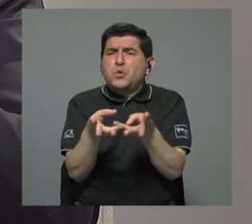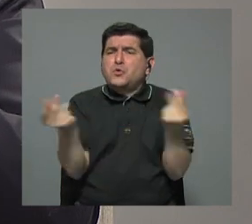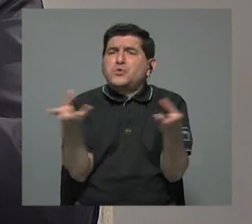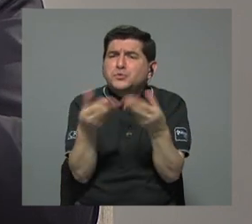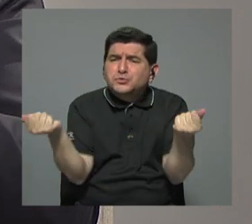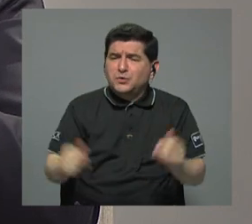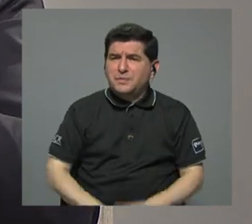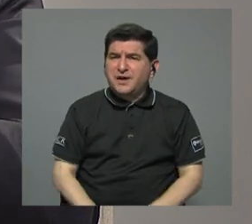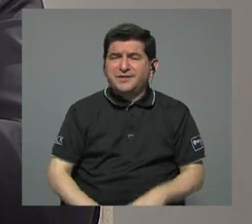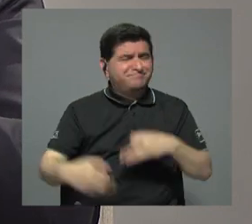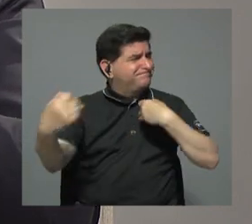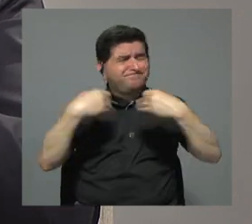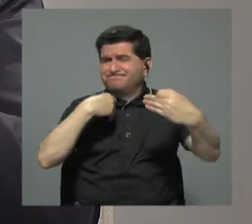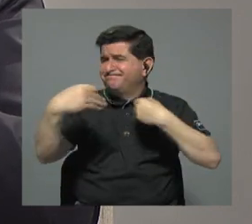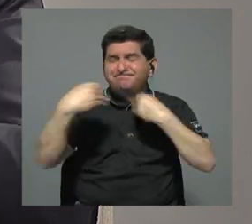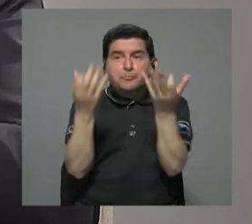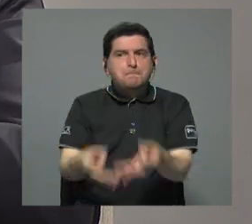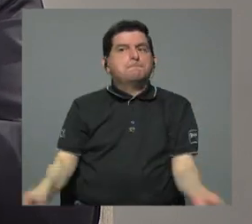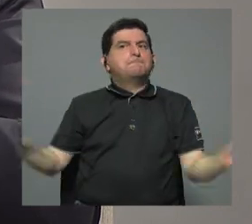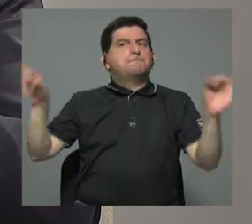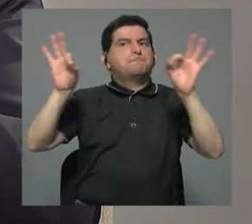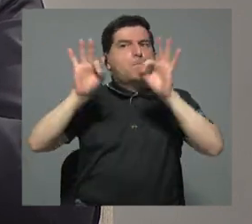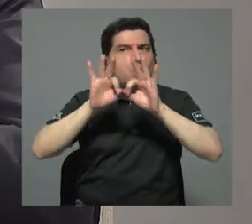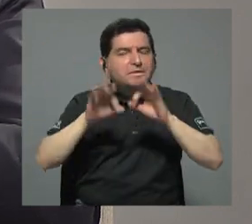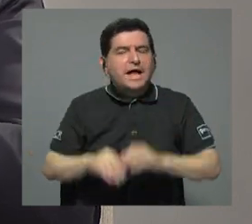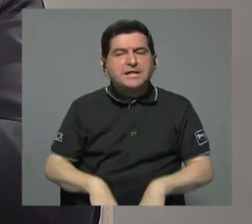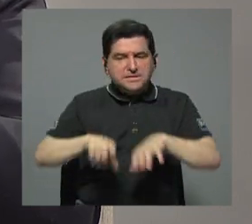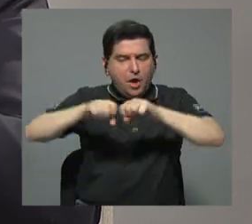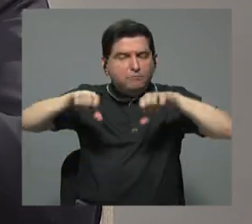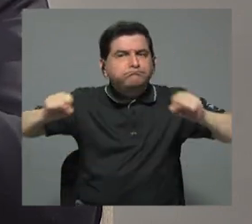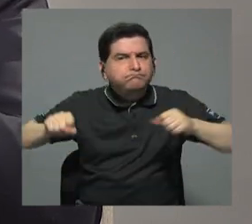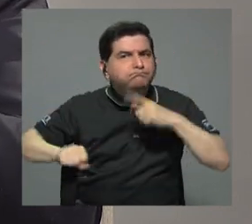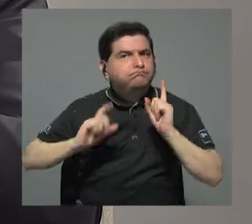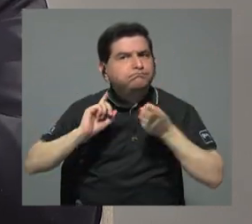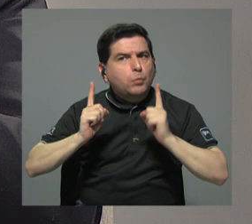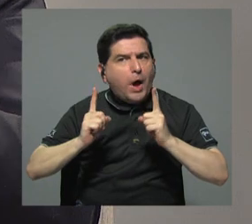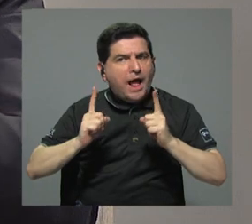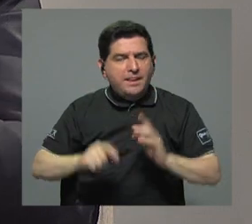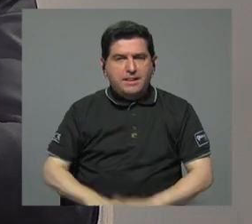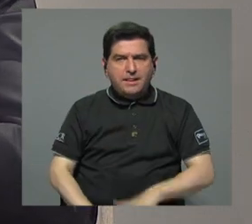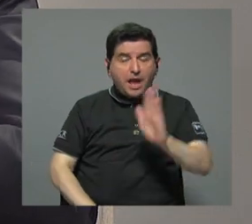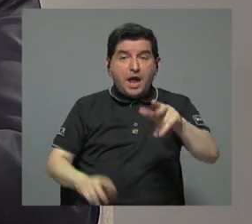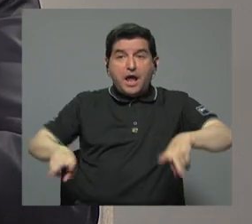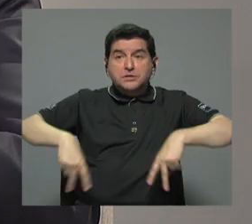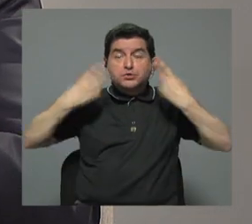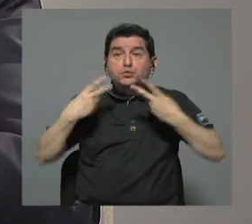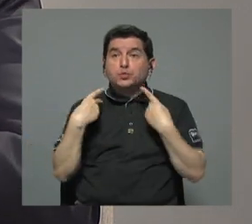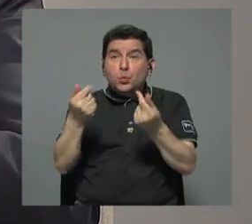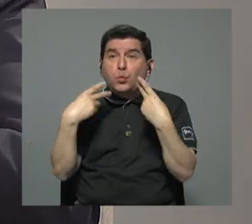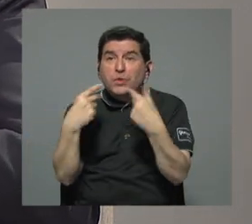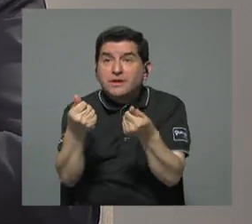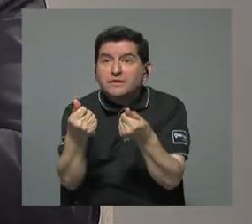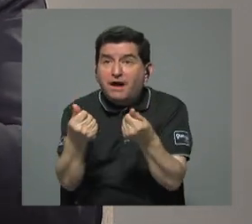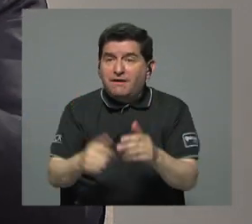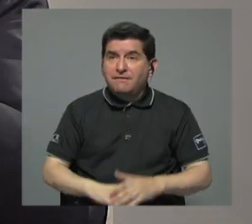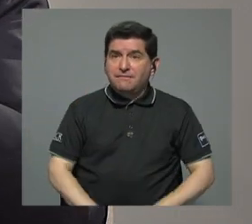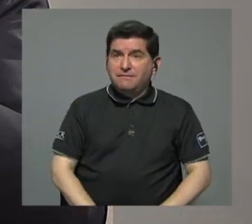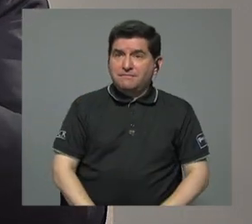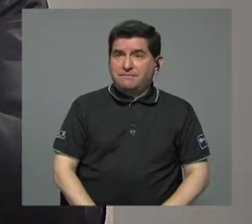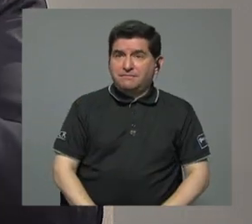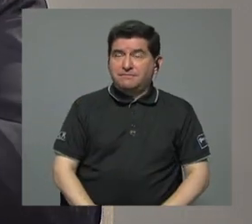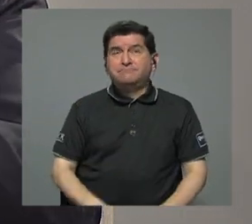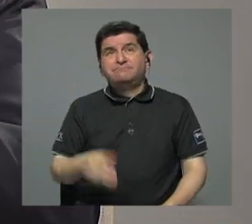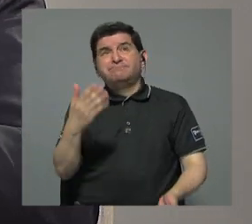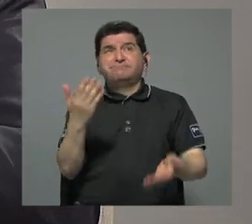porque no le han explicado la importancia de la corrupción en su vida más inmediata y entonces un